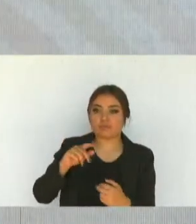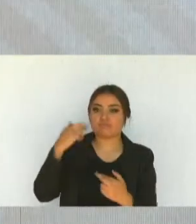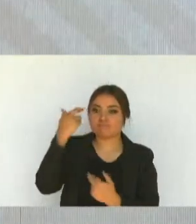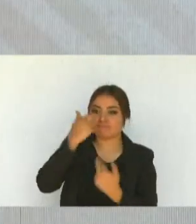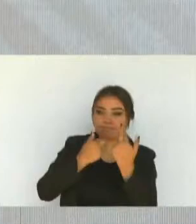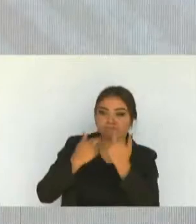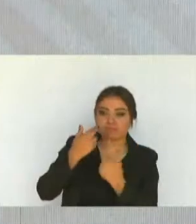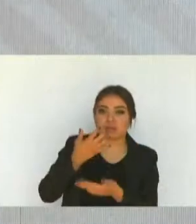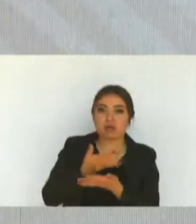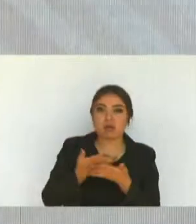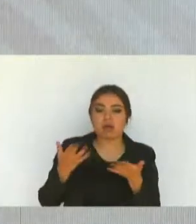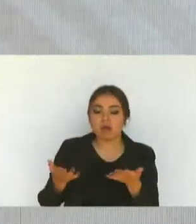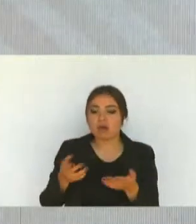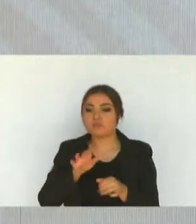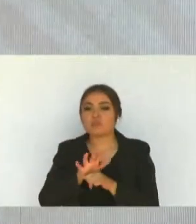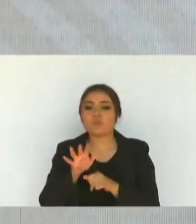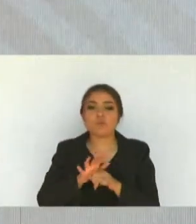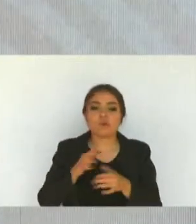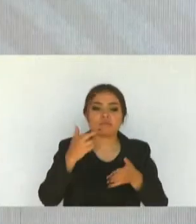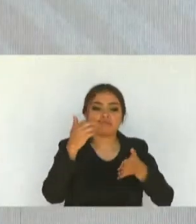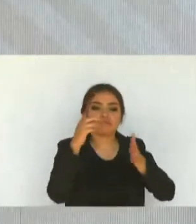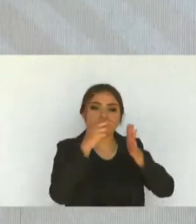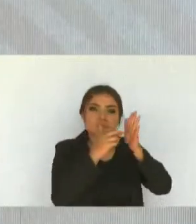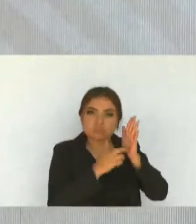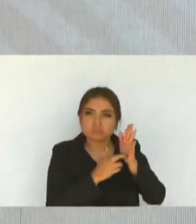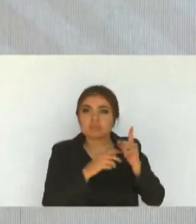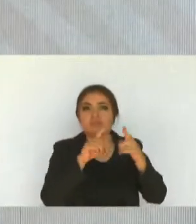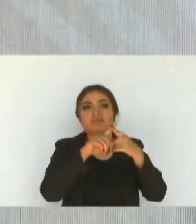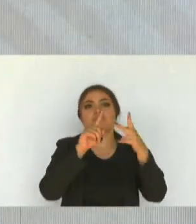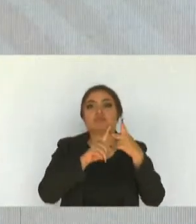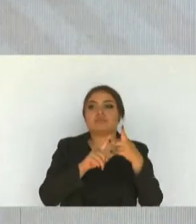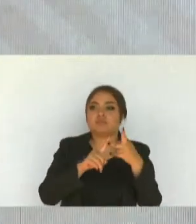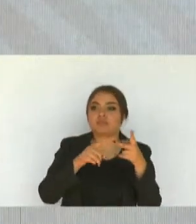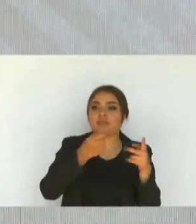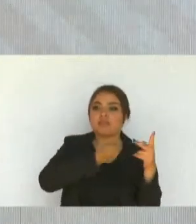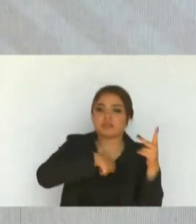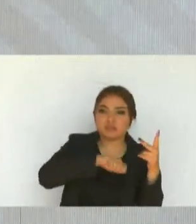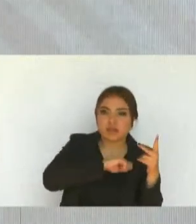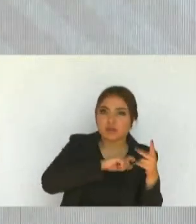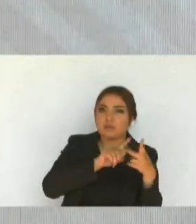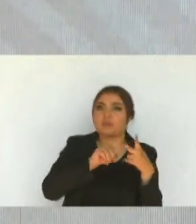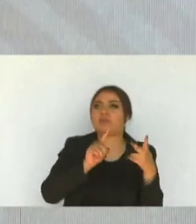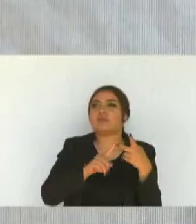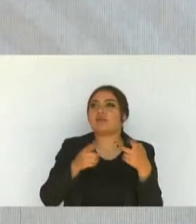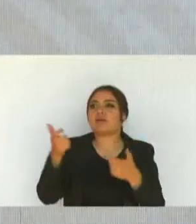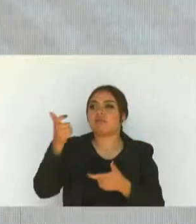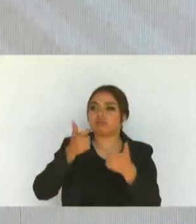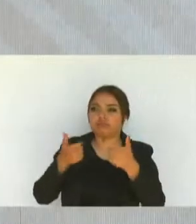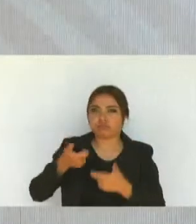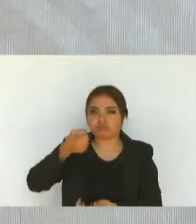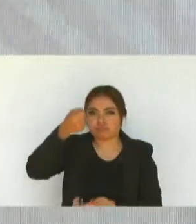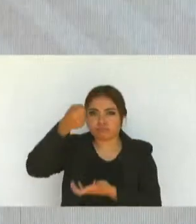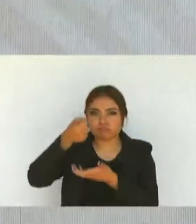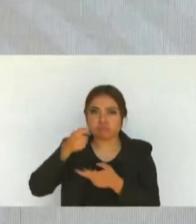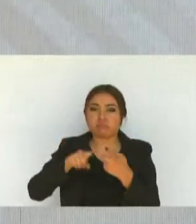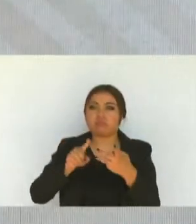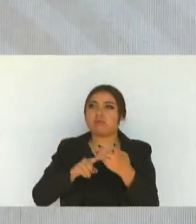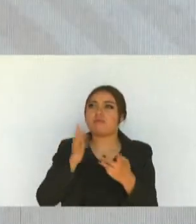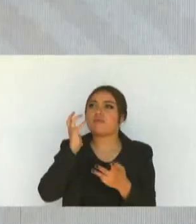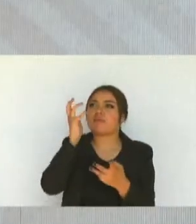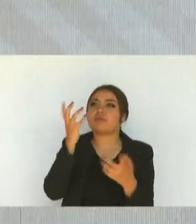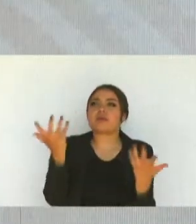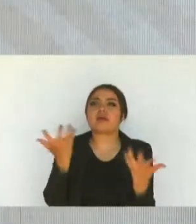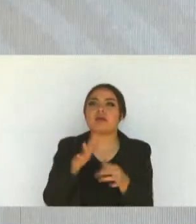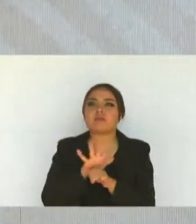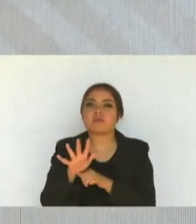más cuestiones de salud, sino de reactivación económica, de acciones a futuro y sobre todo